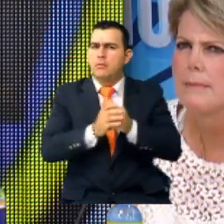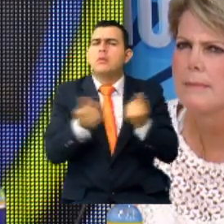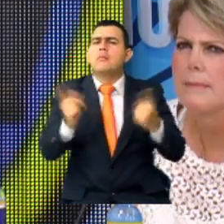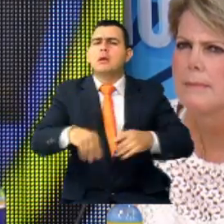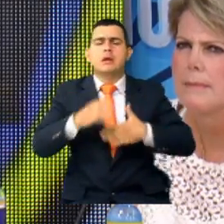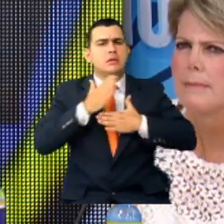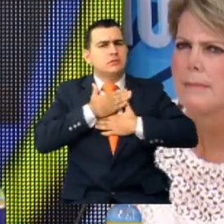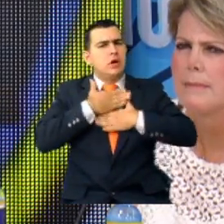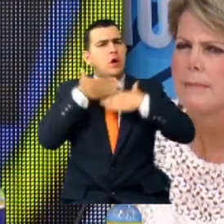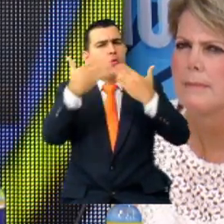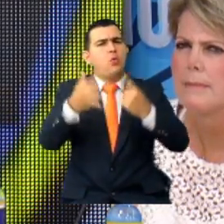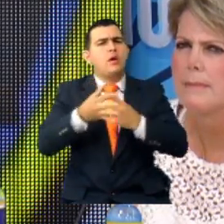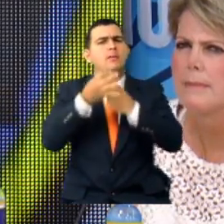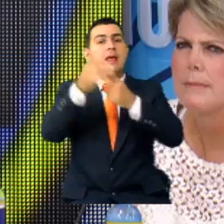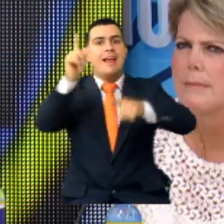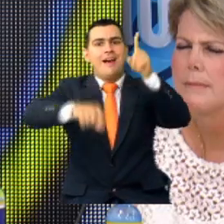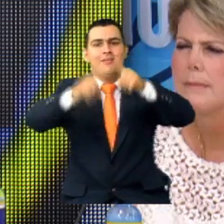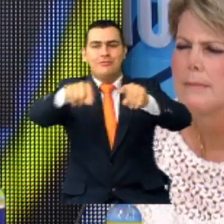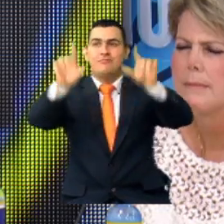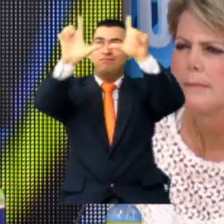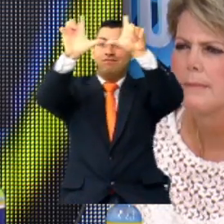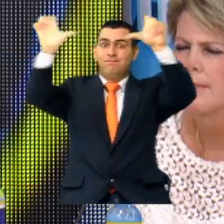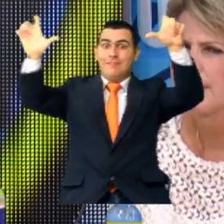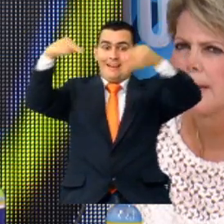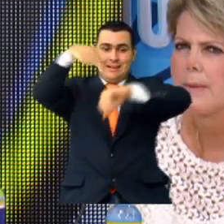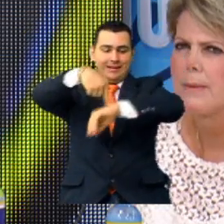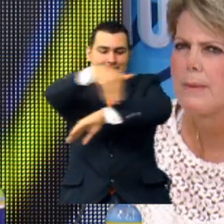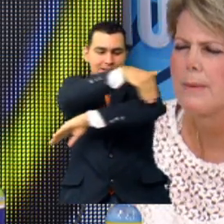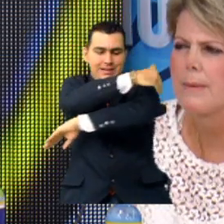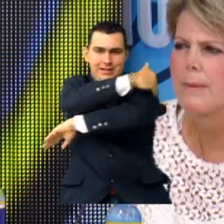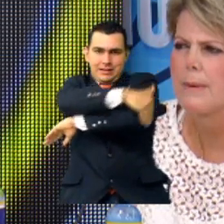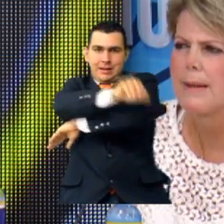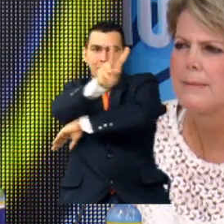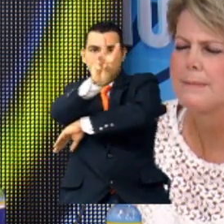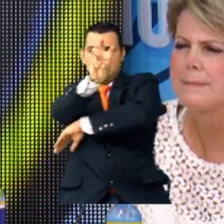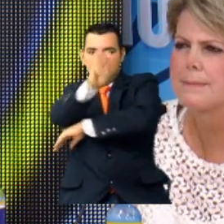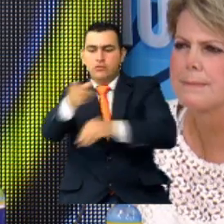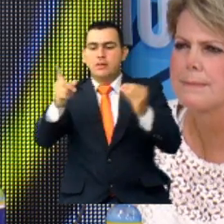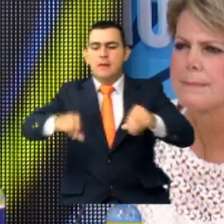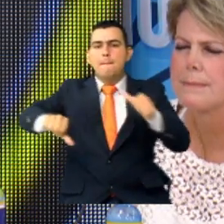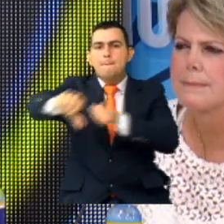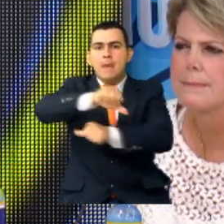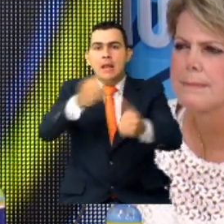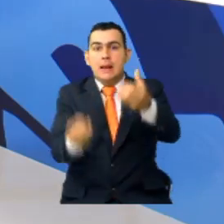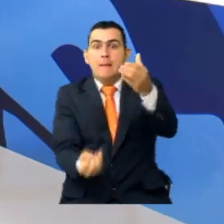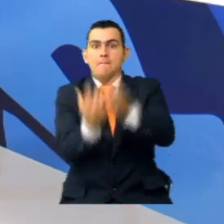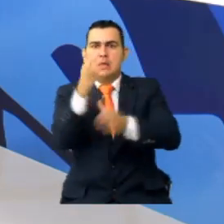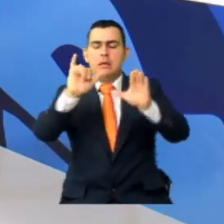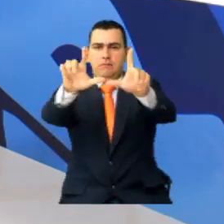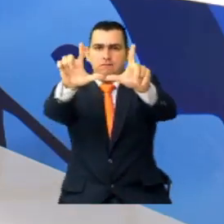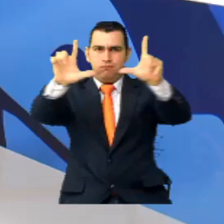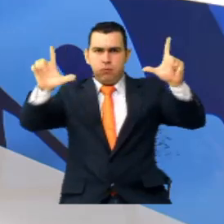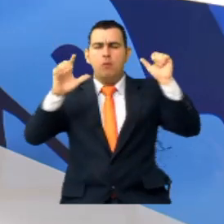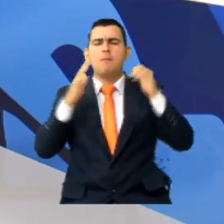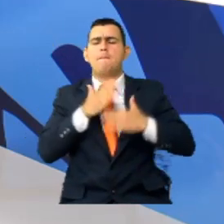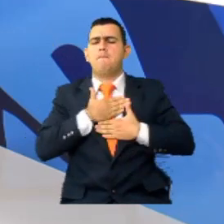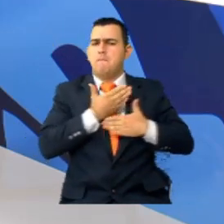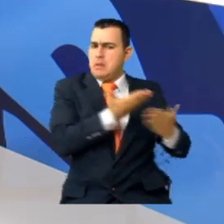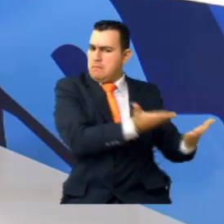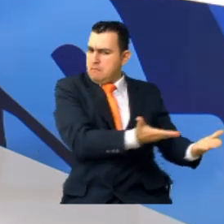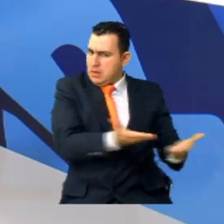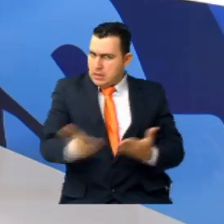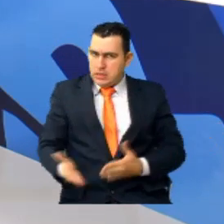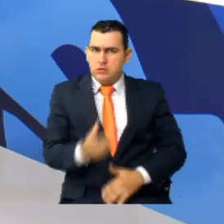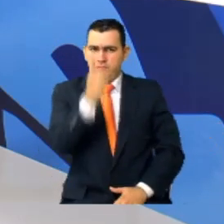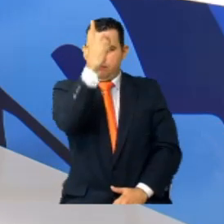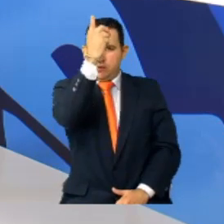quienes nos ven desde la Carrera 28 y el Parque a la Vida en las pantallas instaladas gracias a Digital Publicity. Bienvenidos al debate La